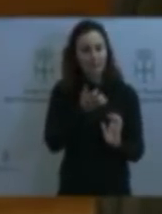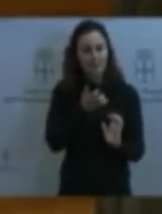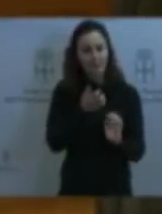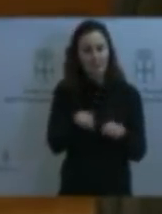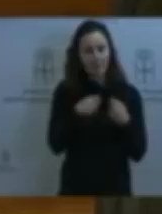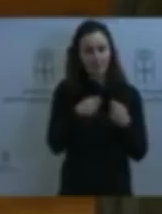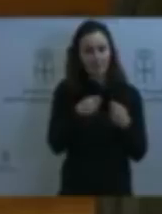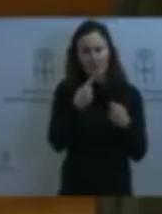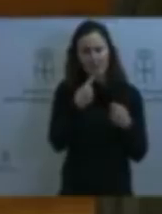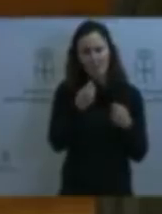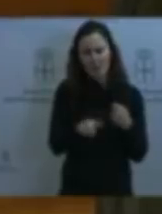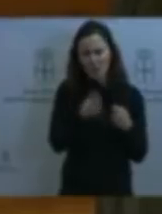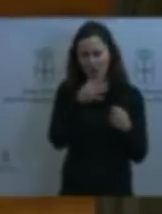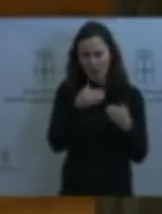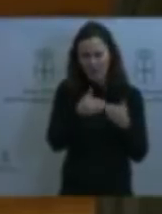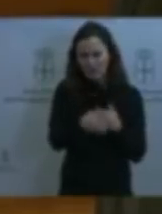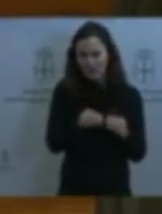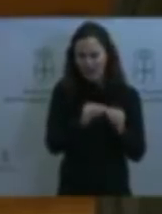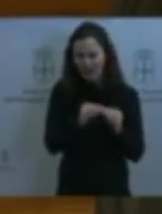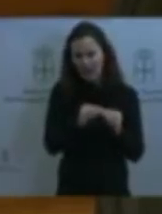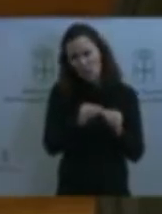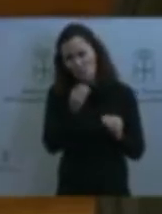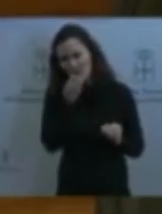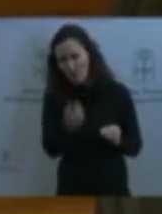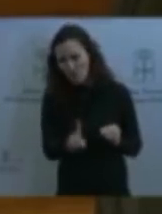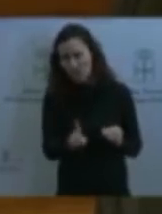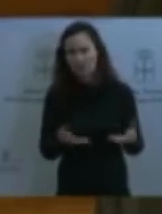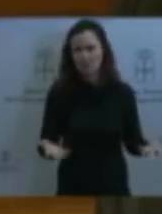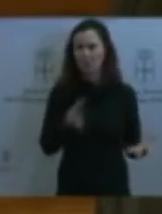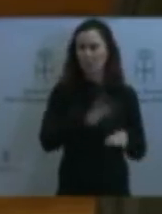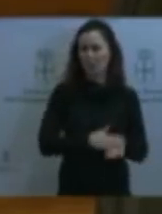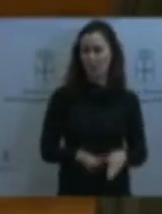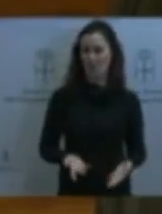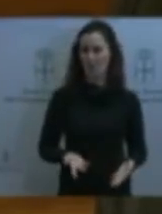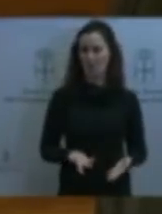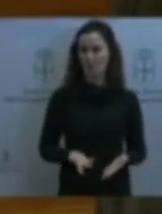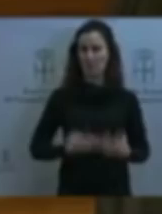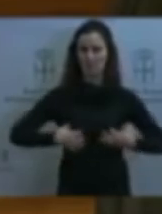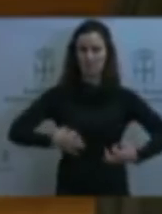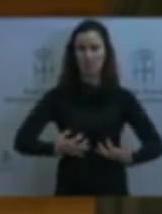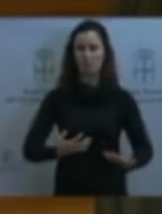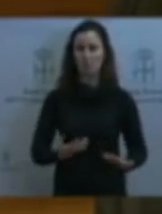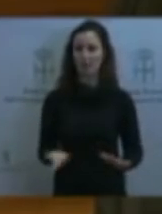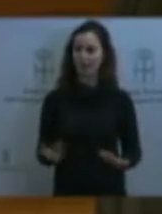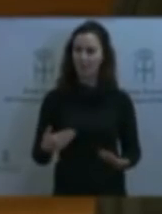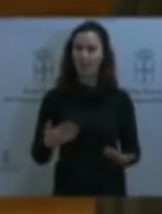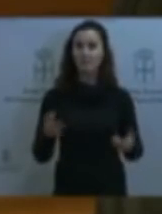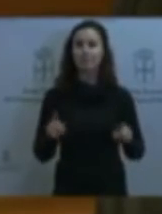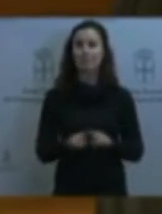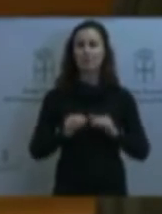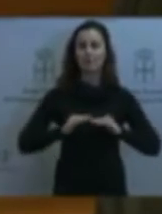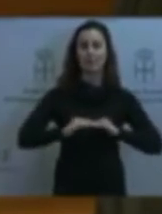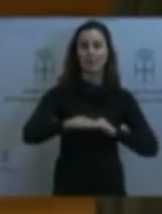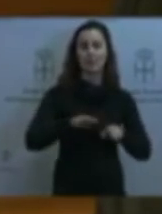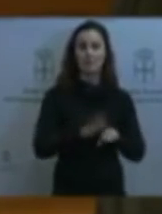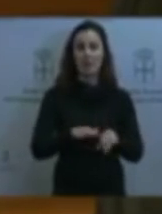arregla. No, no está peor, está mejor. Y es más segura. Y tiene un tratamiento antideslizante específico para esa actuación y para